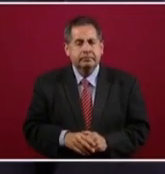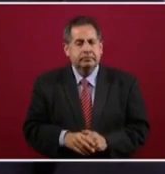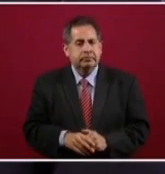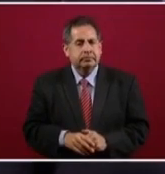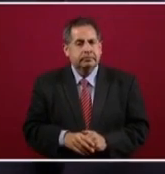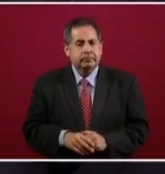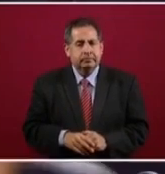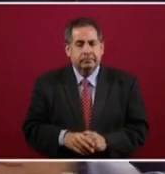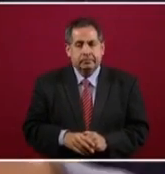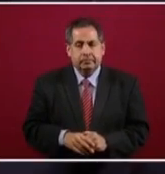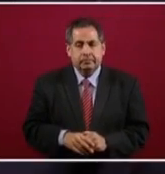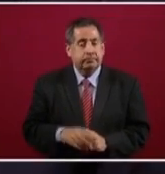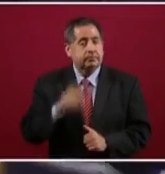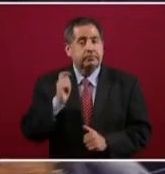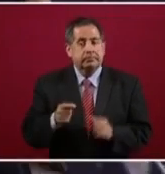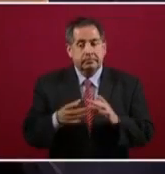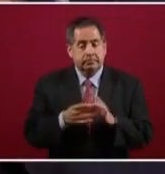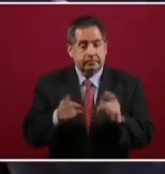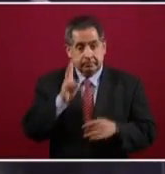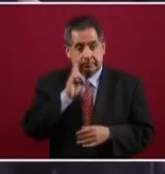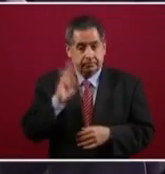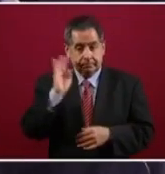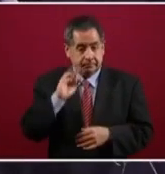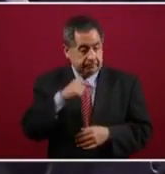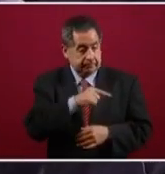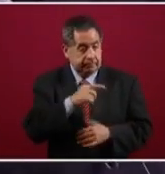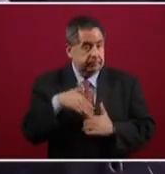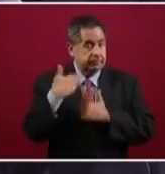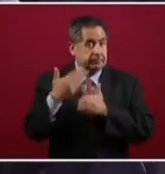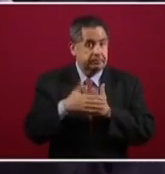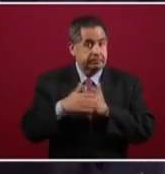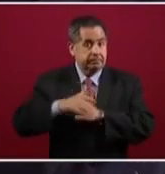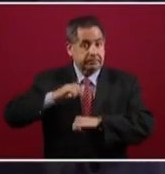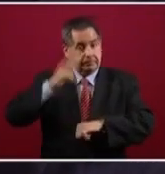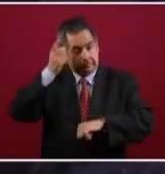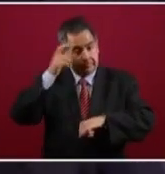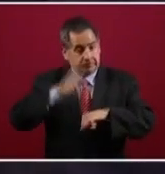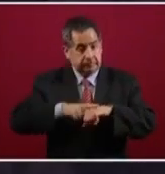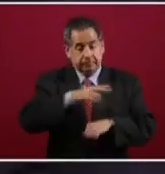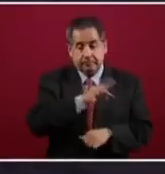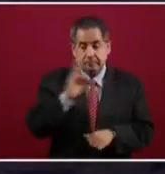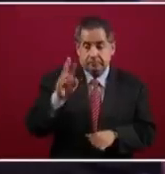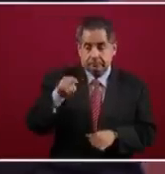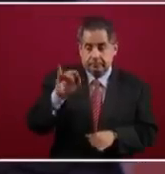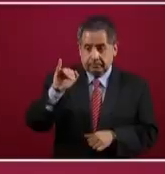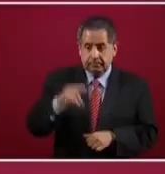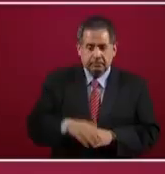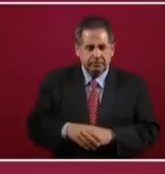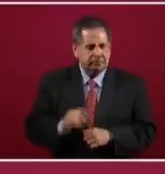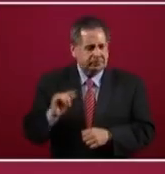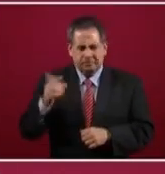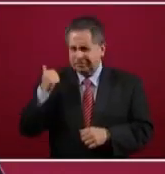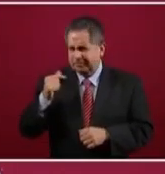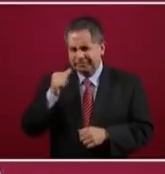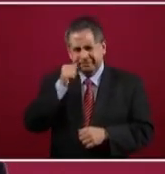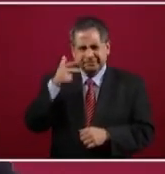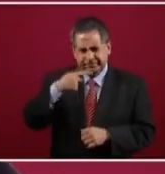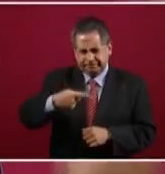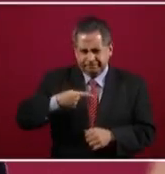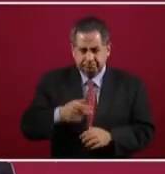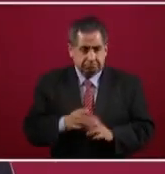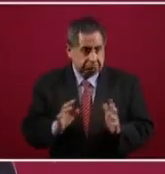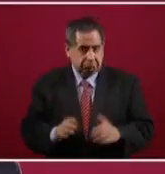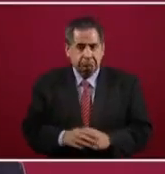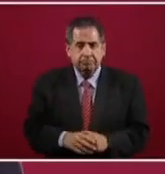Y se está hablando de que puede ser el del Fondo Monetario Internacional. Y me preguntaron, pues en una entrevista antier,